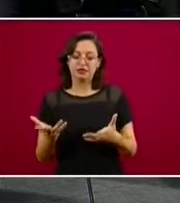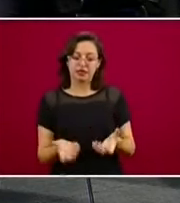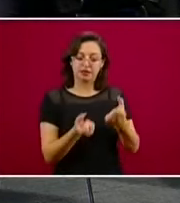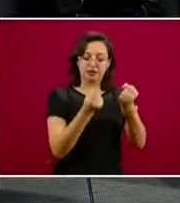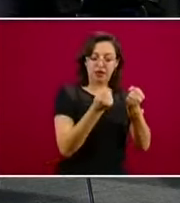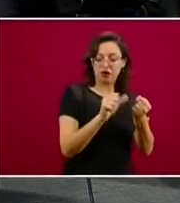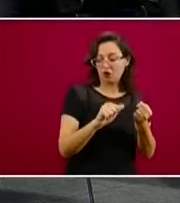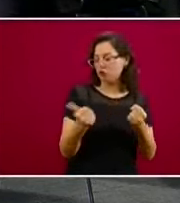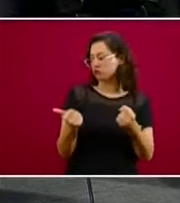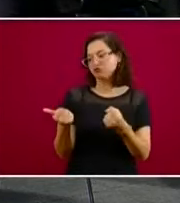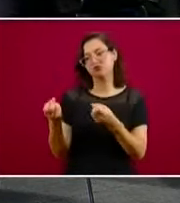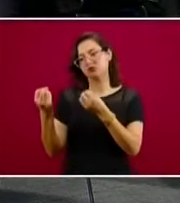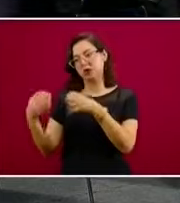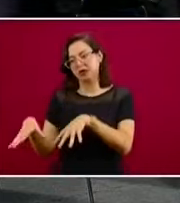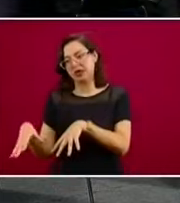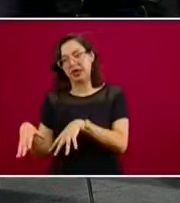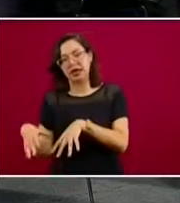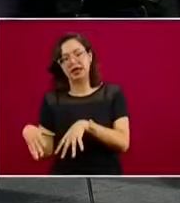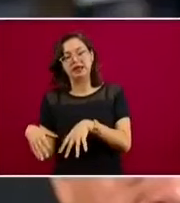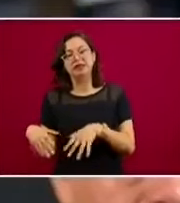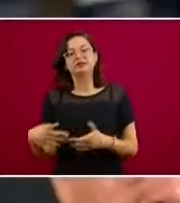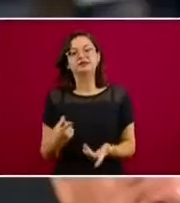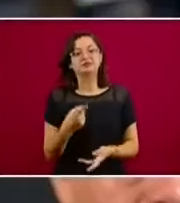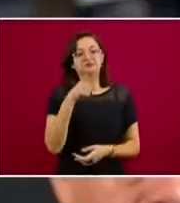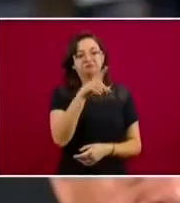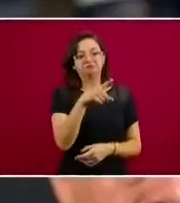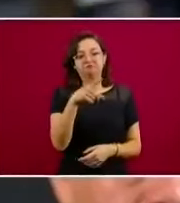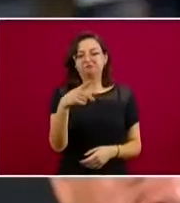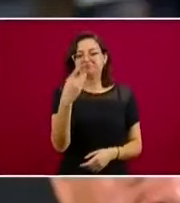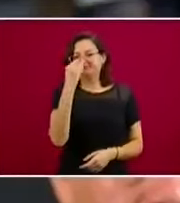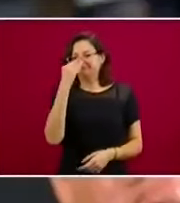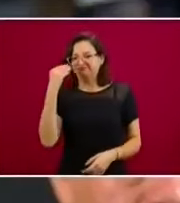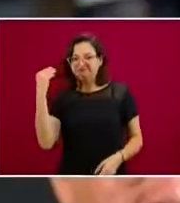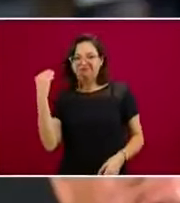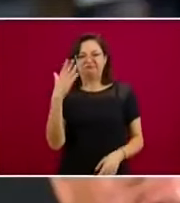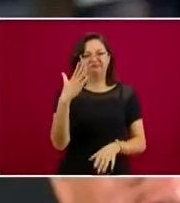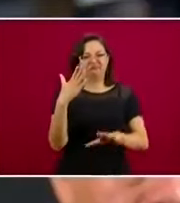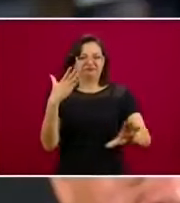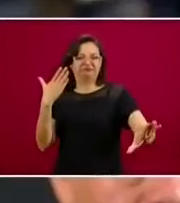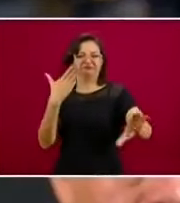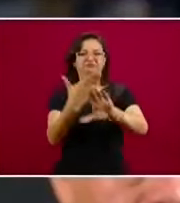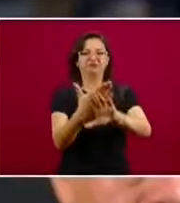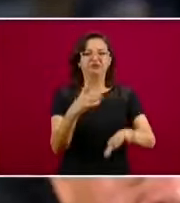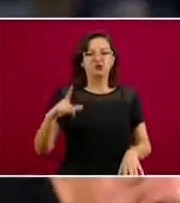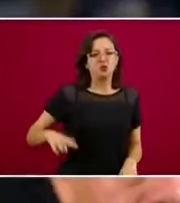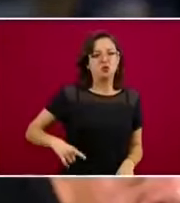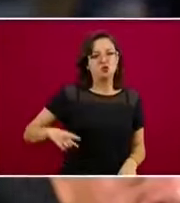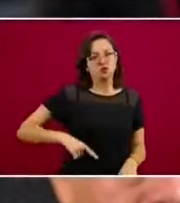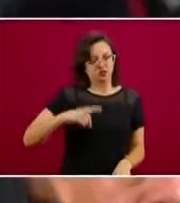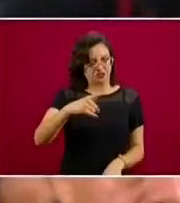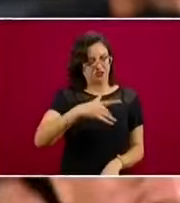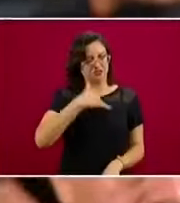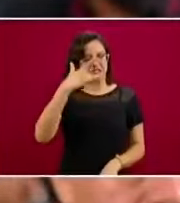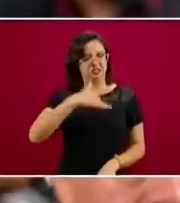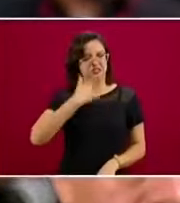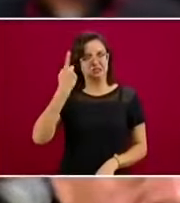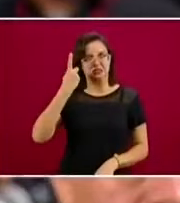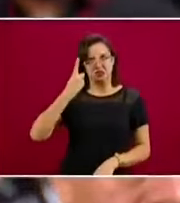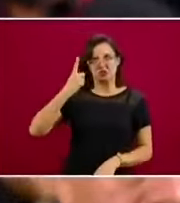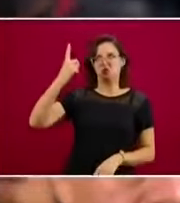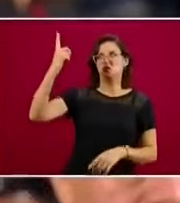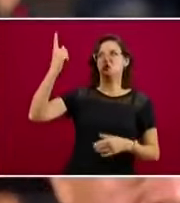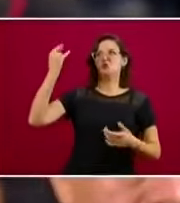a su gobierno y otros periodistas más, acusan a su gobierno de estar jugando a Dios. ¿Me podría